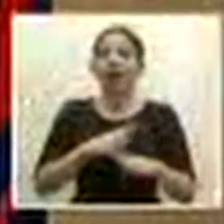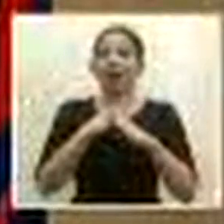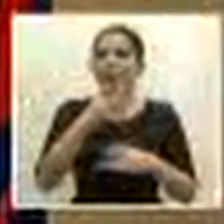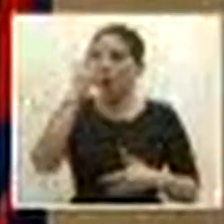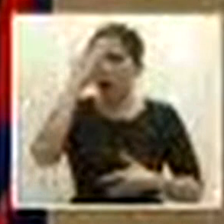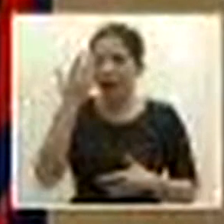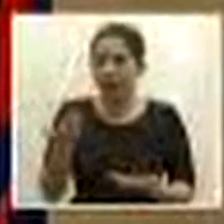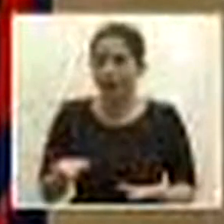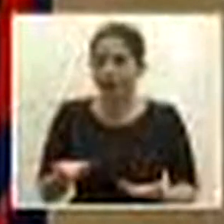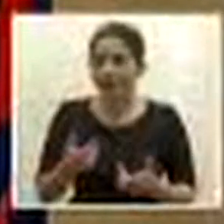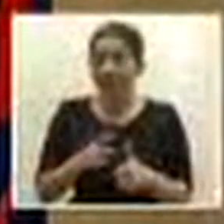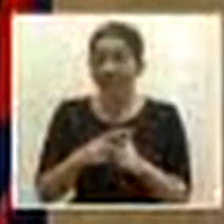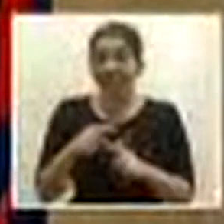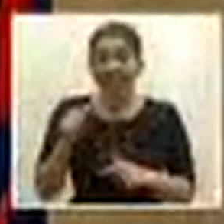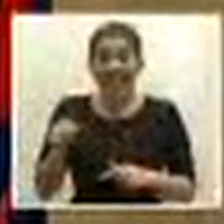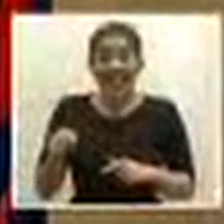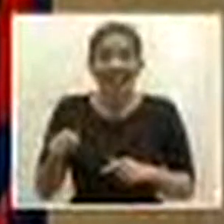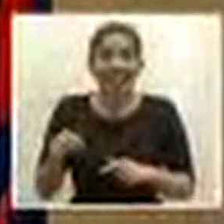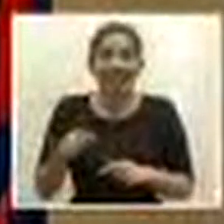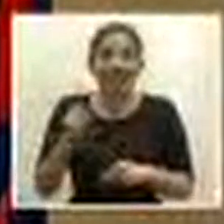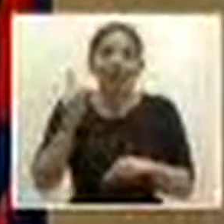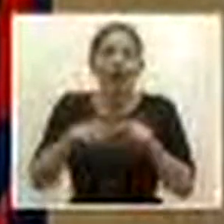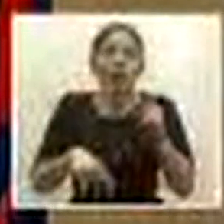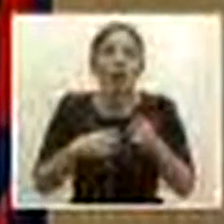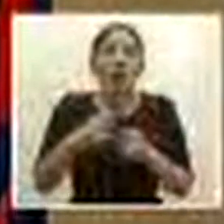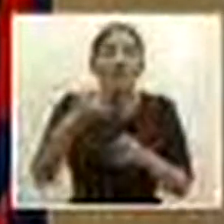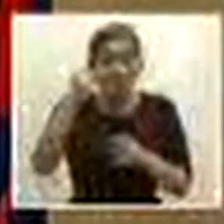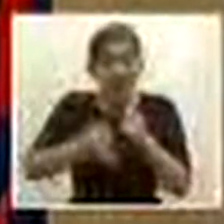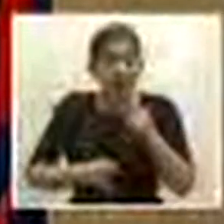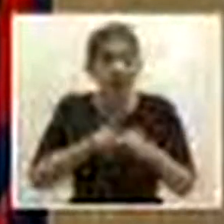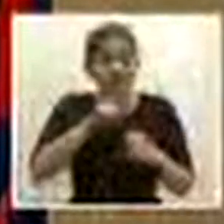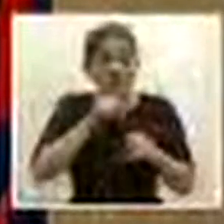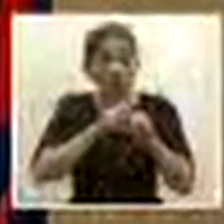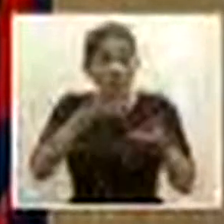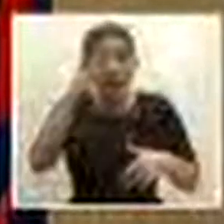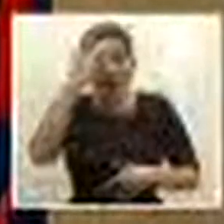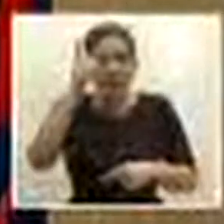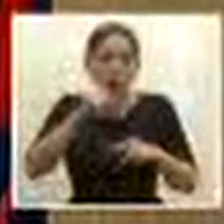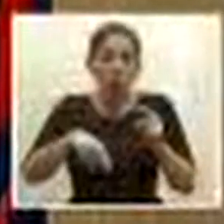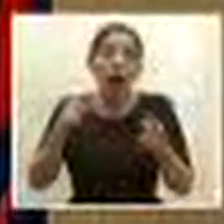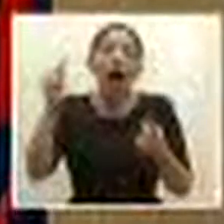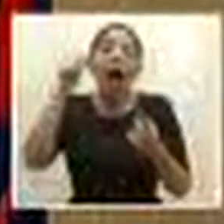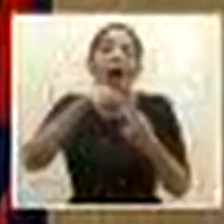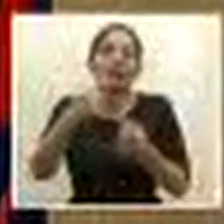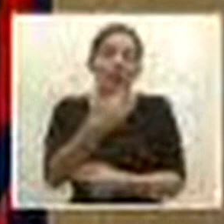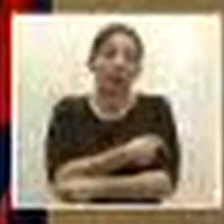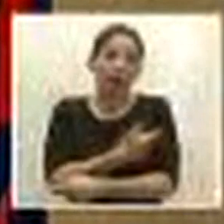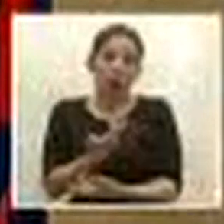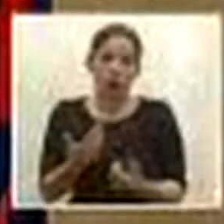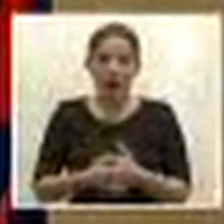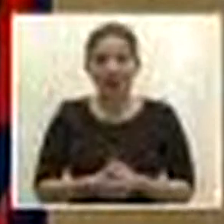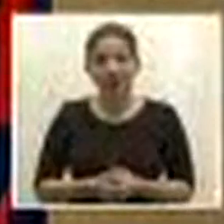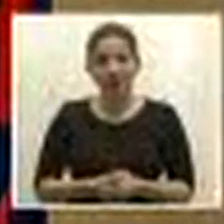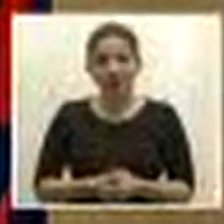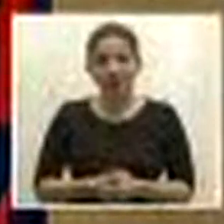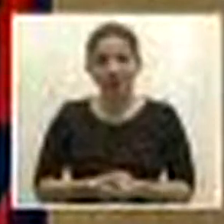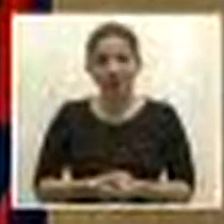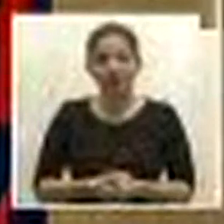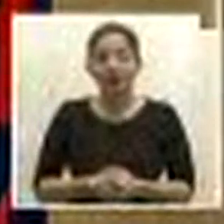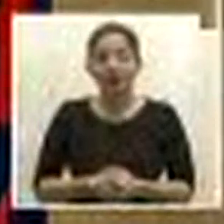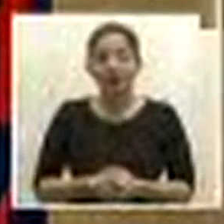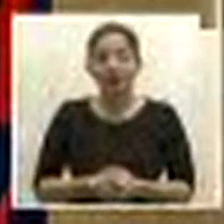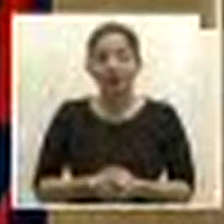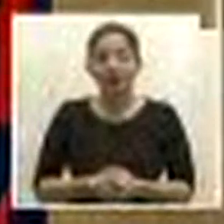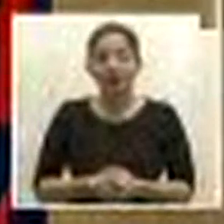inmunidad y esto realmente no se le pone un fin duro a la pandemia hasta que exista una vacuna.